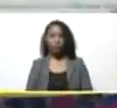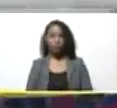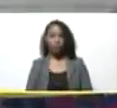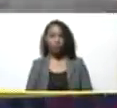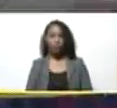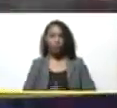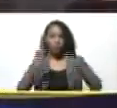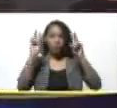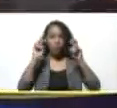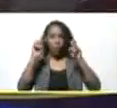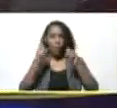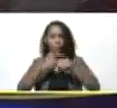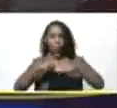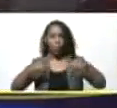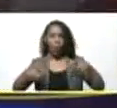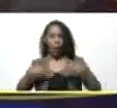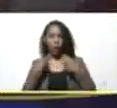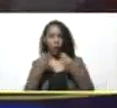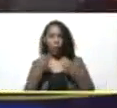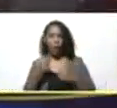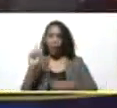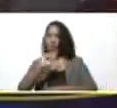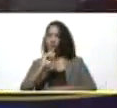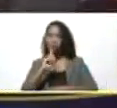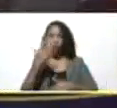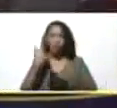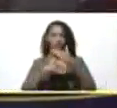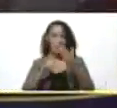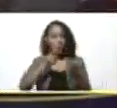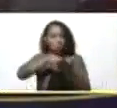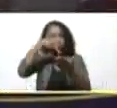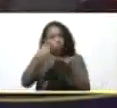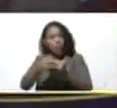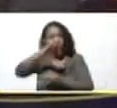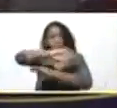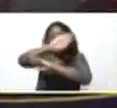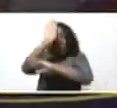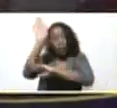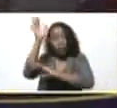Una nueva prosperidad económica que no nos va a caer del cielo,